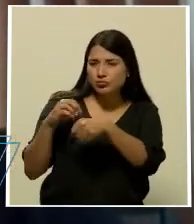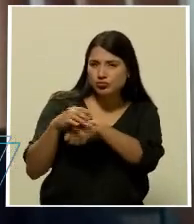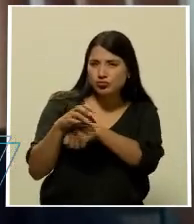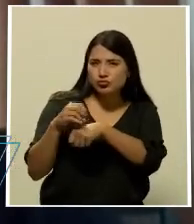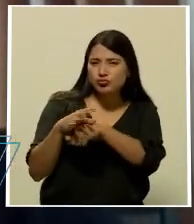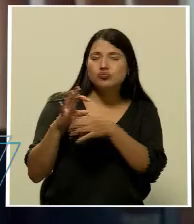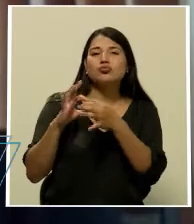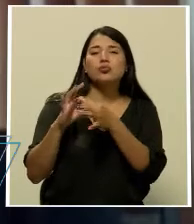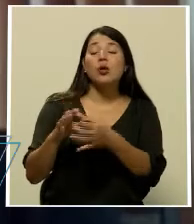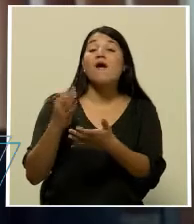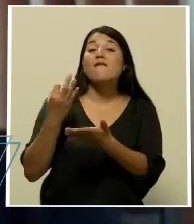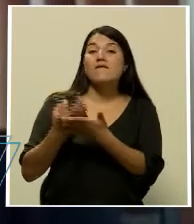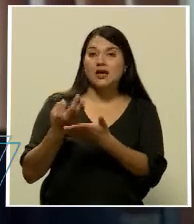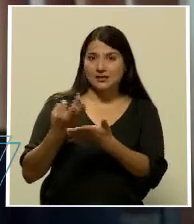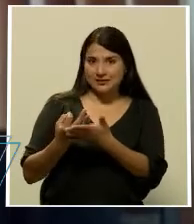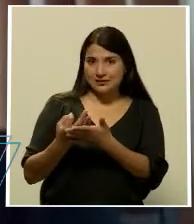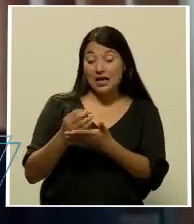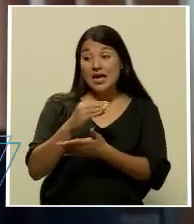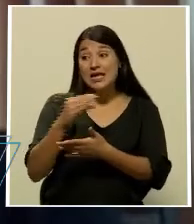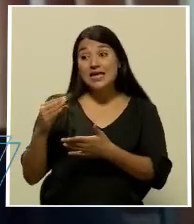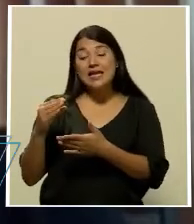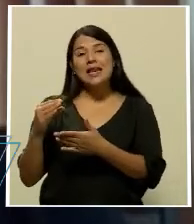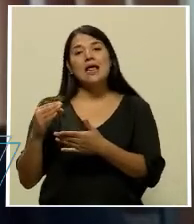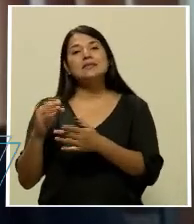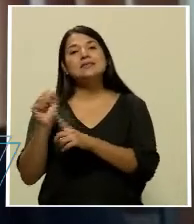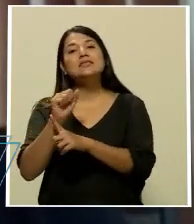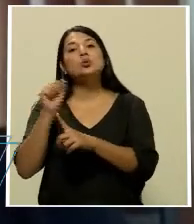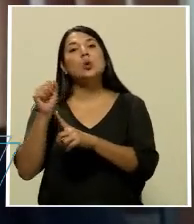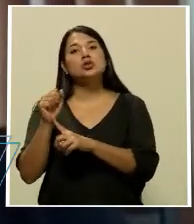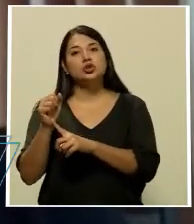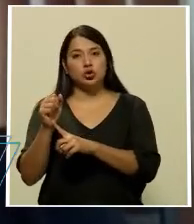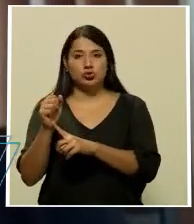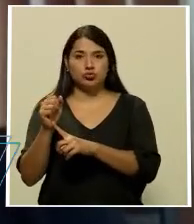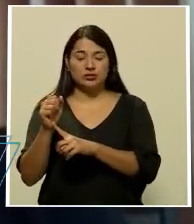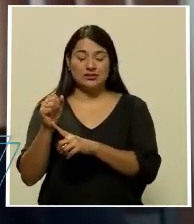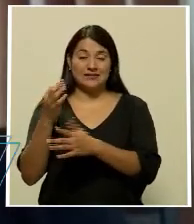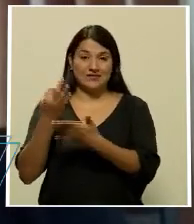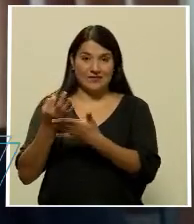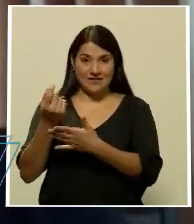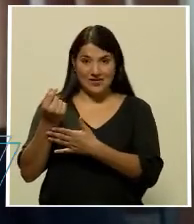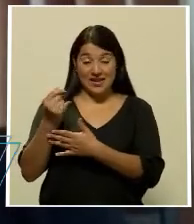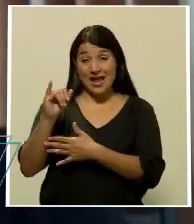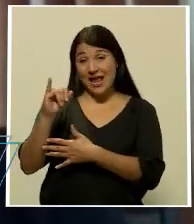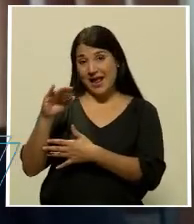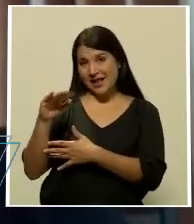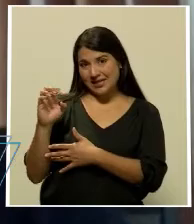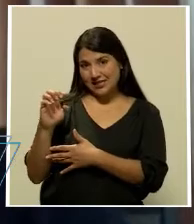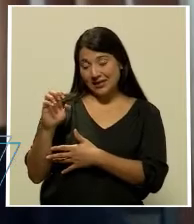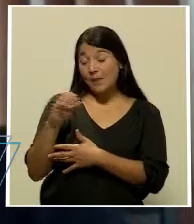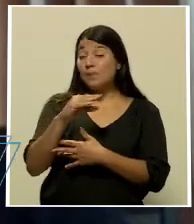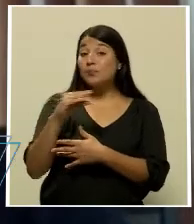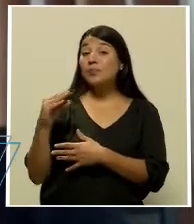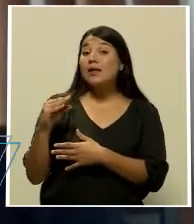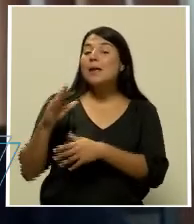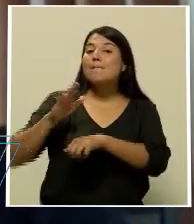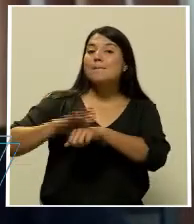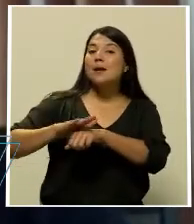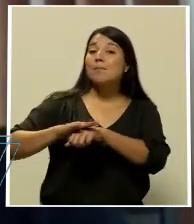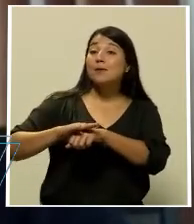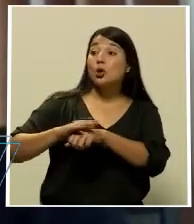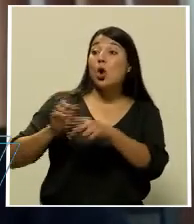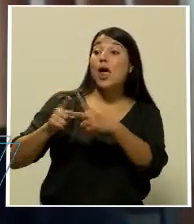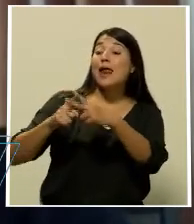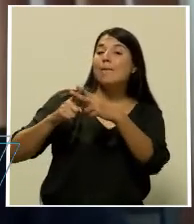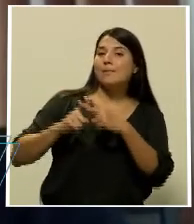del instituto y también sobre específicamente esta operación, en ampliar el plazo de